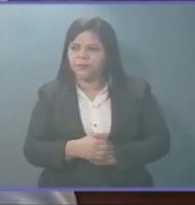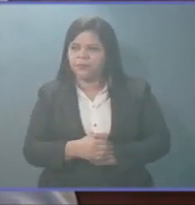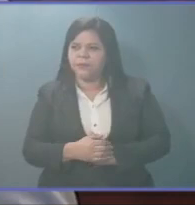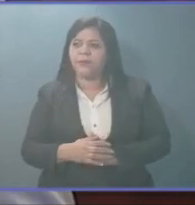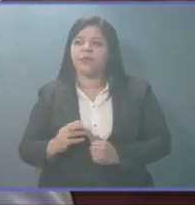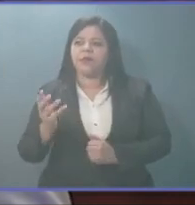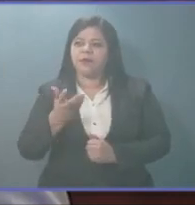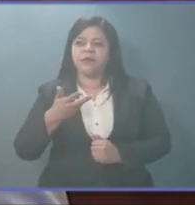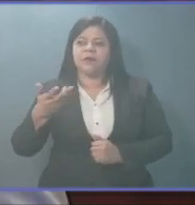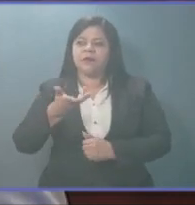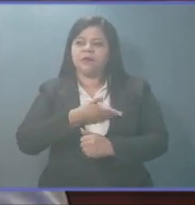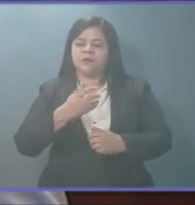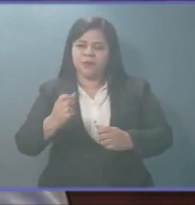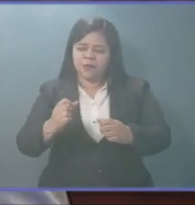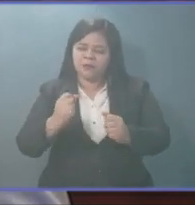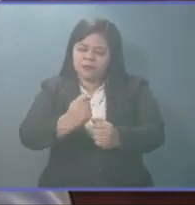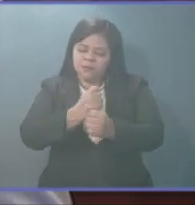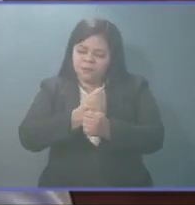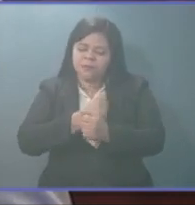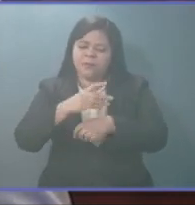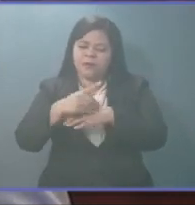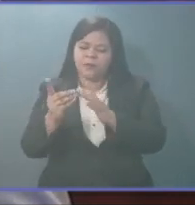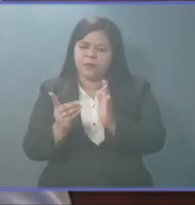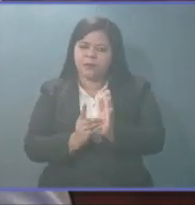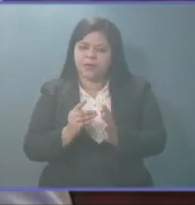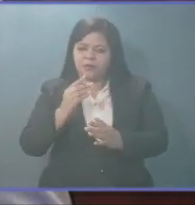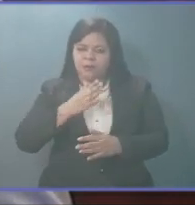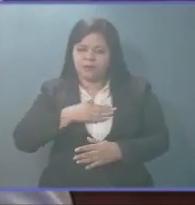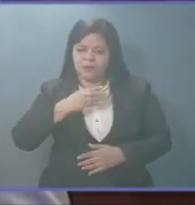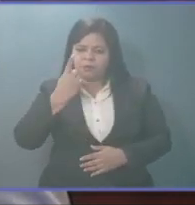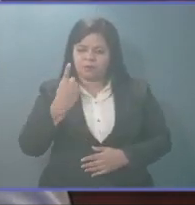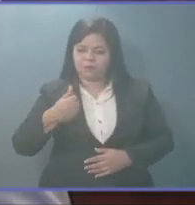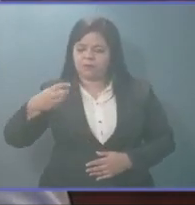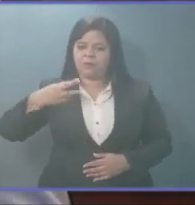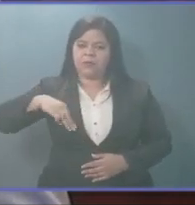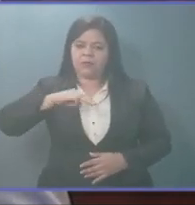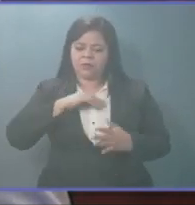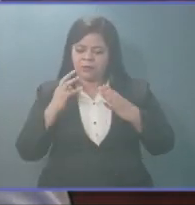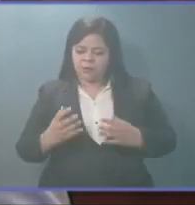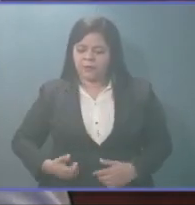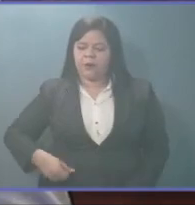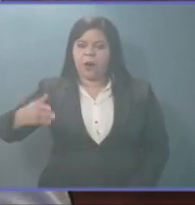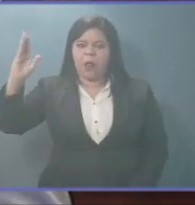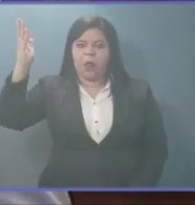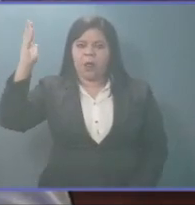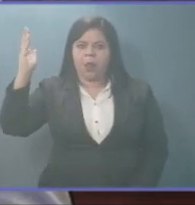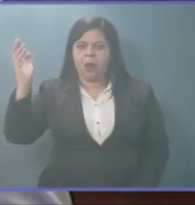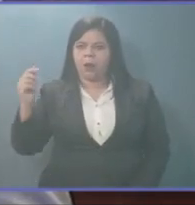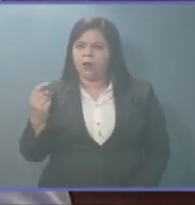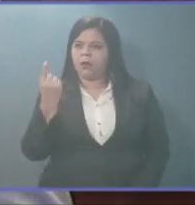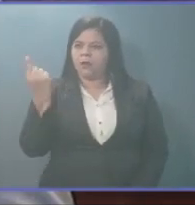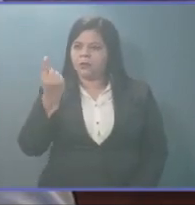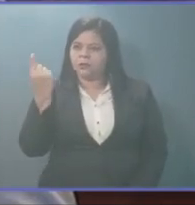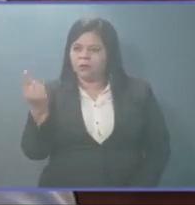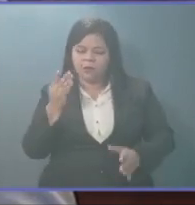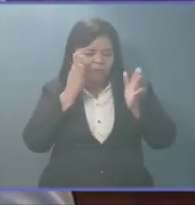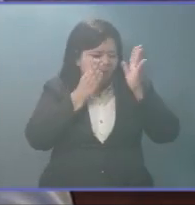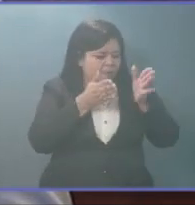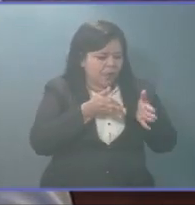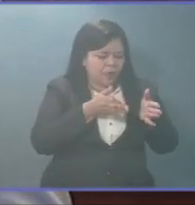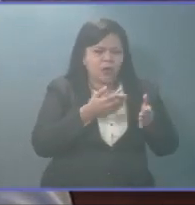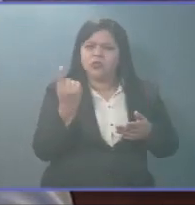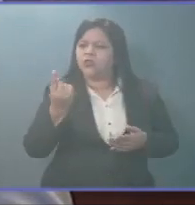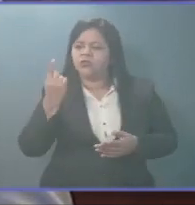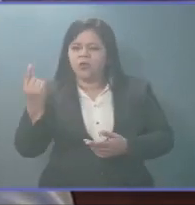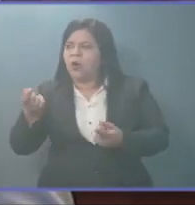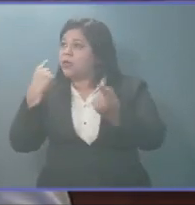nuestros queridos diputados, en medio del discurso del ministro de Gobernación, pues simplemente atienden a sus cosas, ¿verdad? No les bastó ignorar al